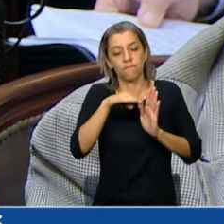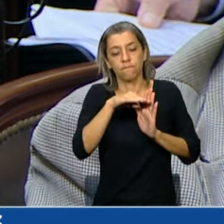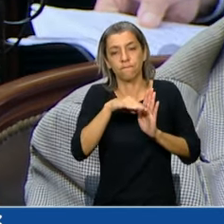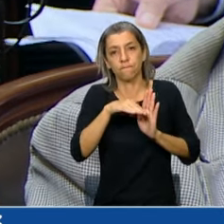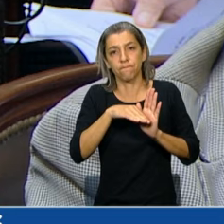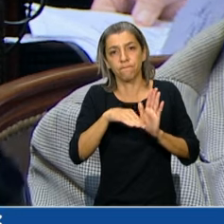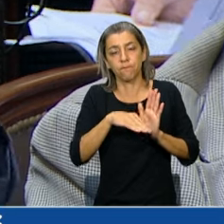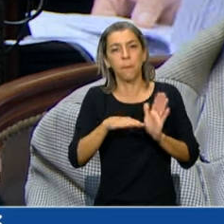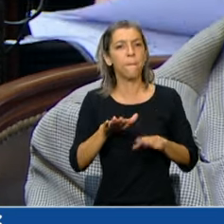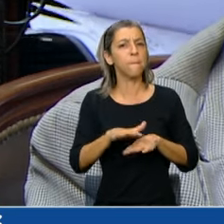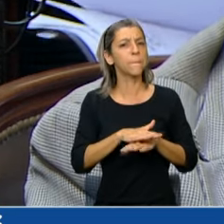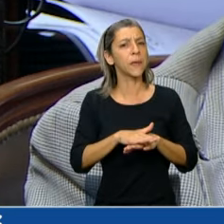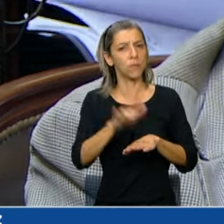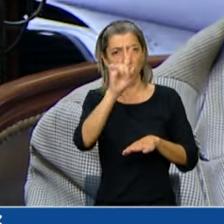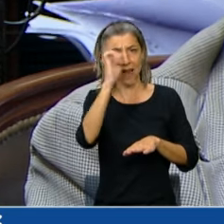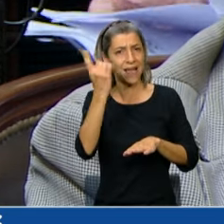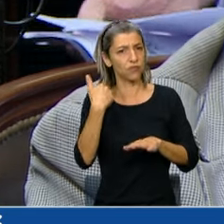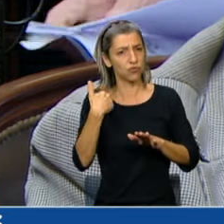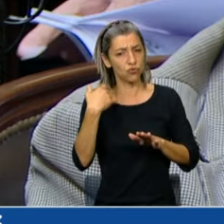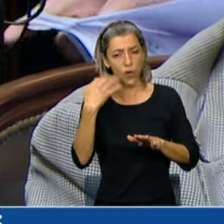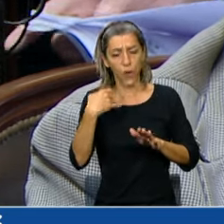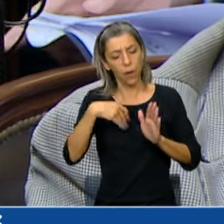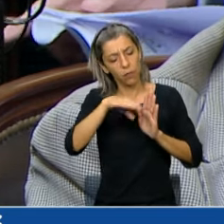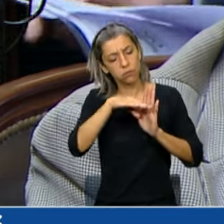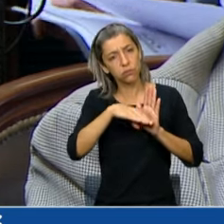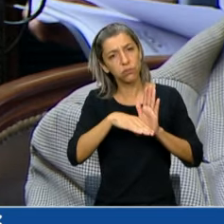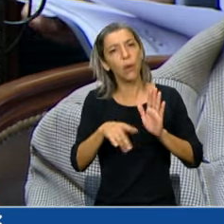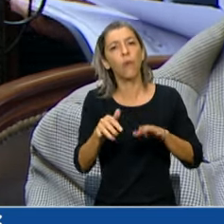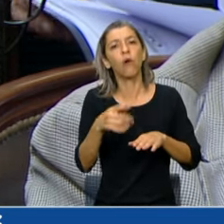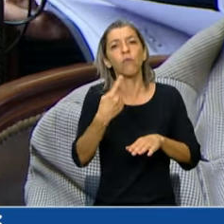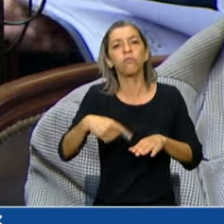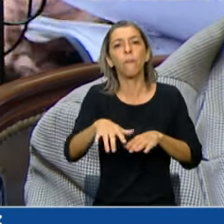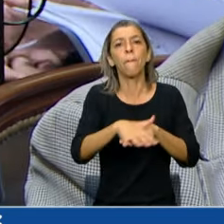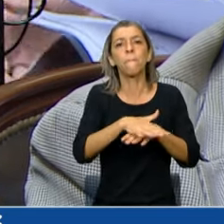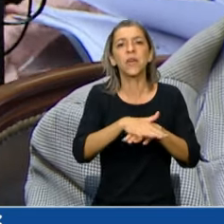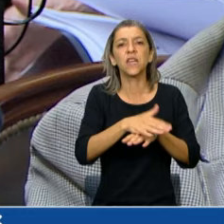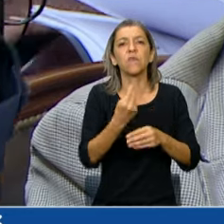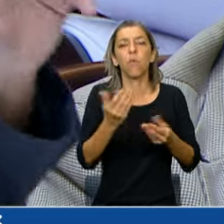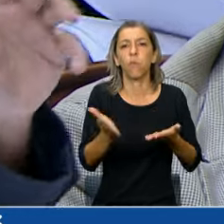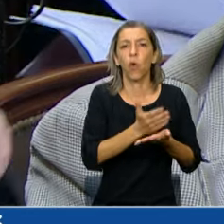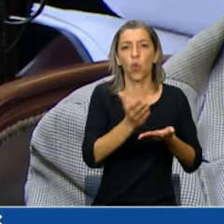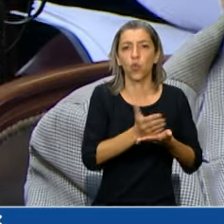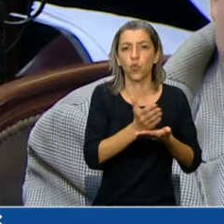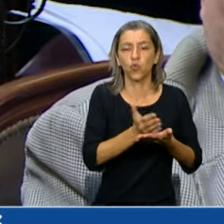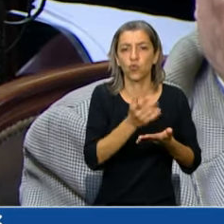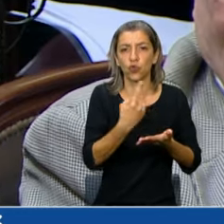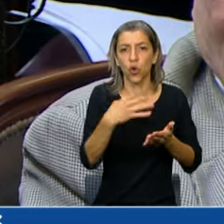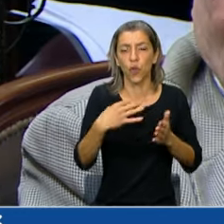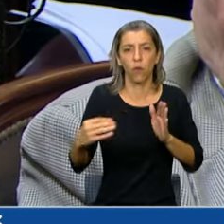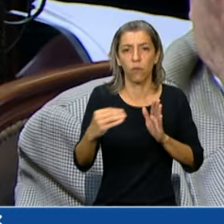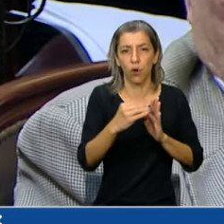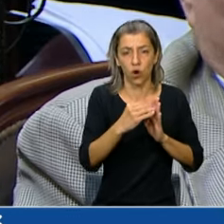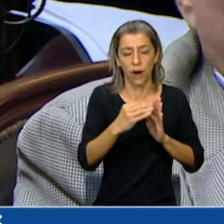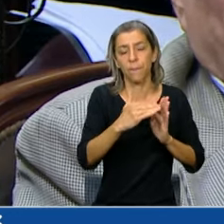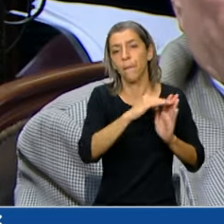Nacional del calzado que se produce en la Argentina Esto es lo que está en el título uno lo que